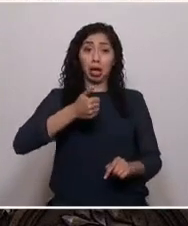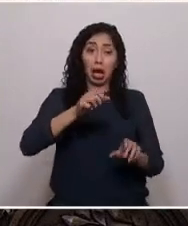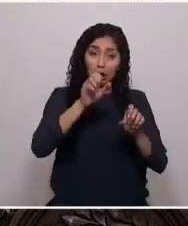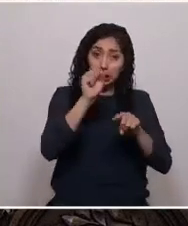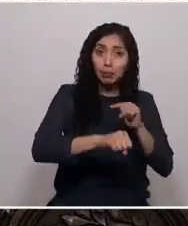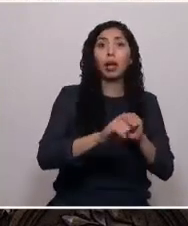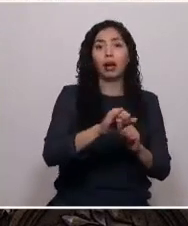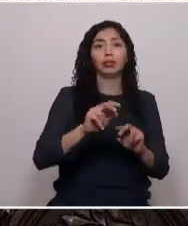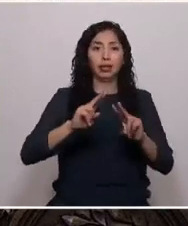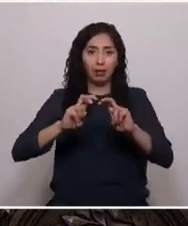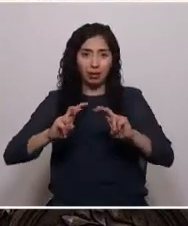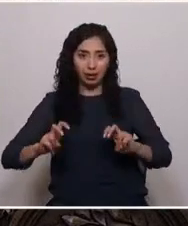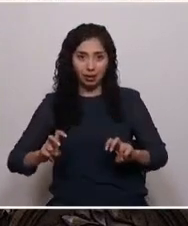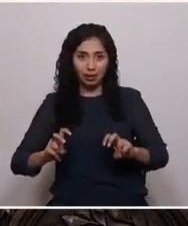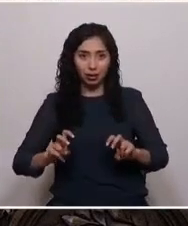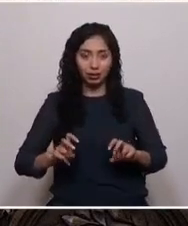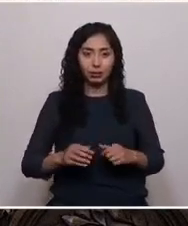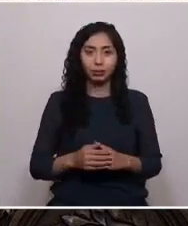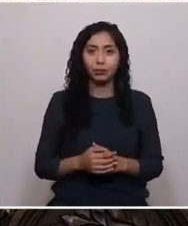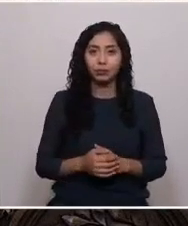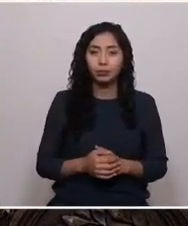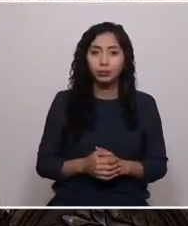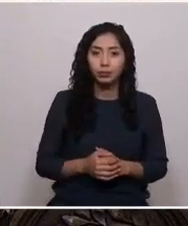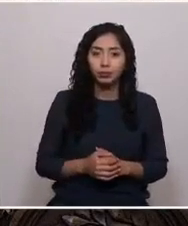como el aporte del conocimiento ancestral.